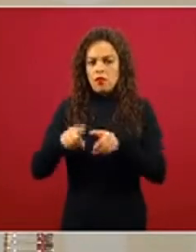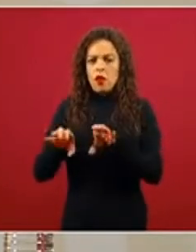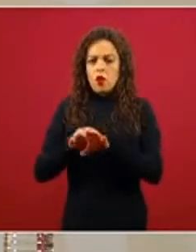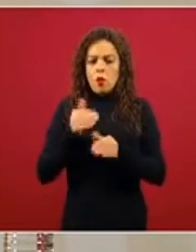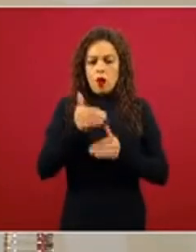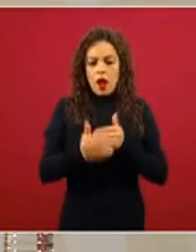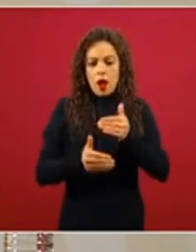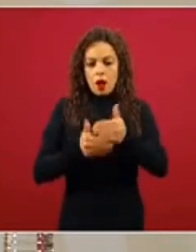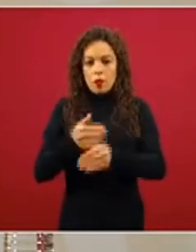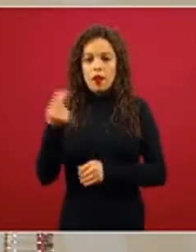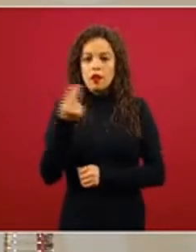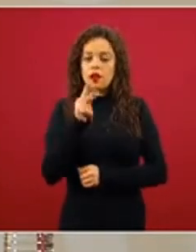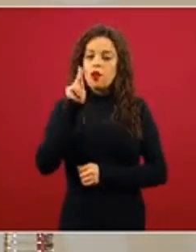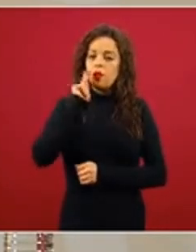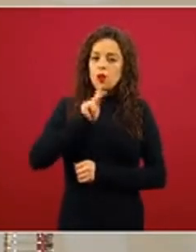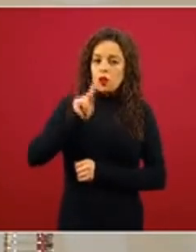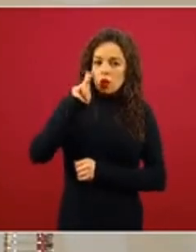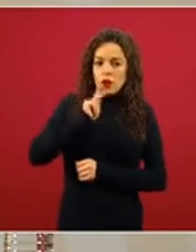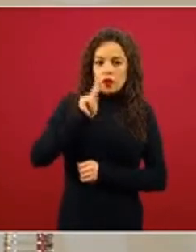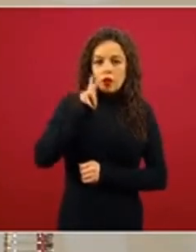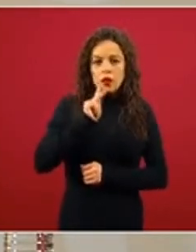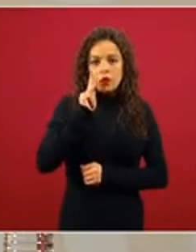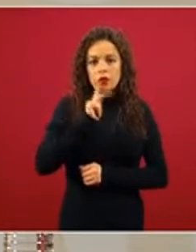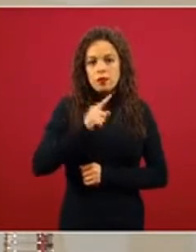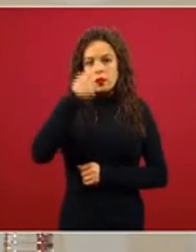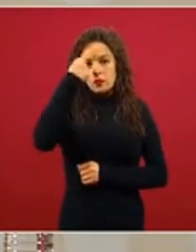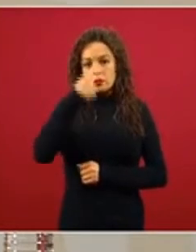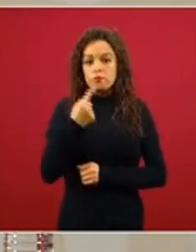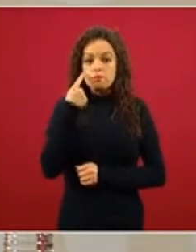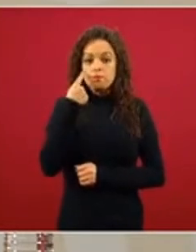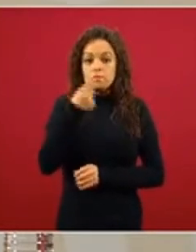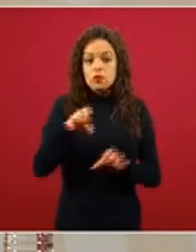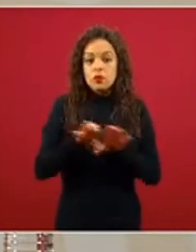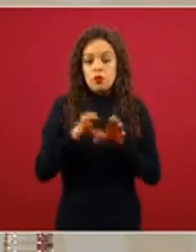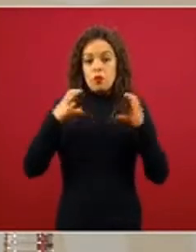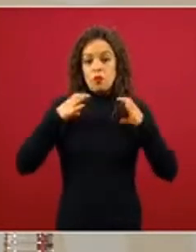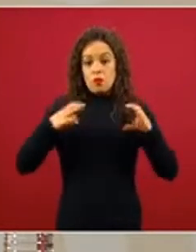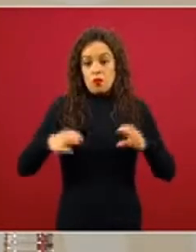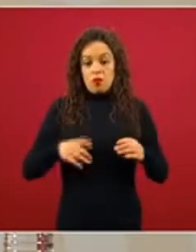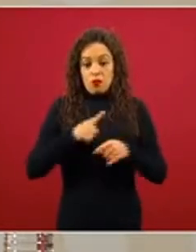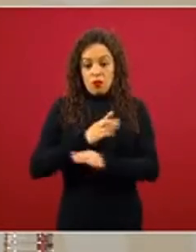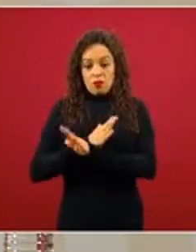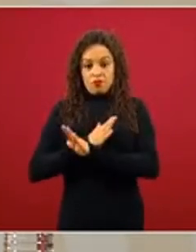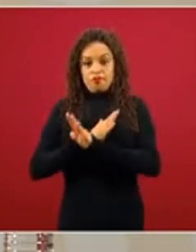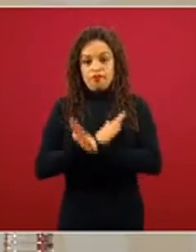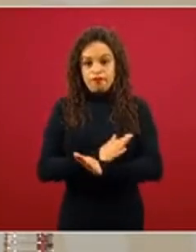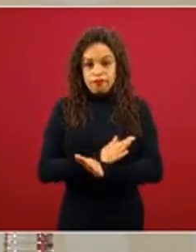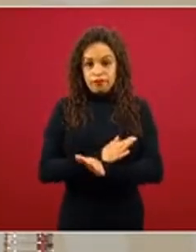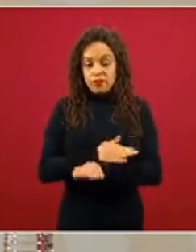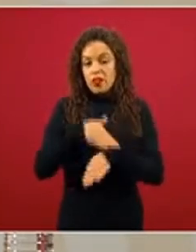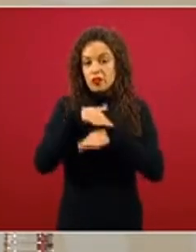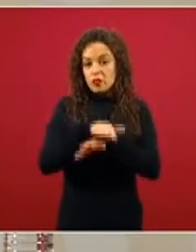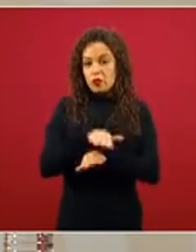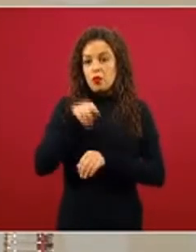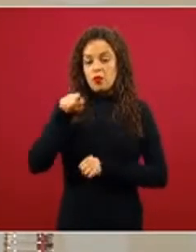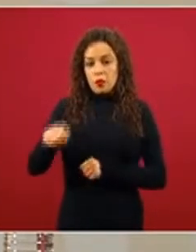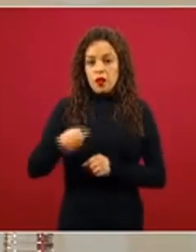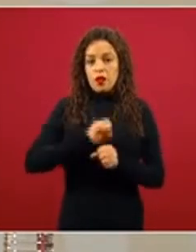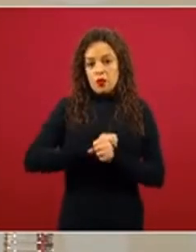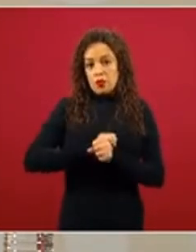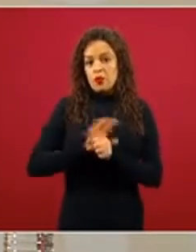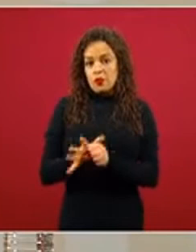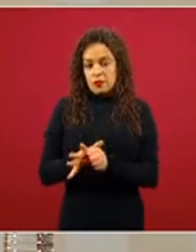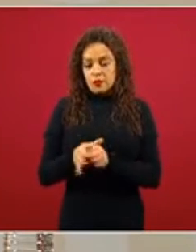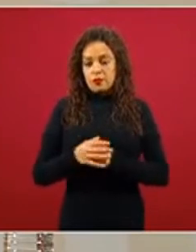demostraciones de los principios de la inmunidad ante este coronavirus, que son prospectos, son